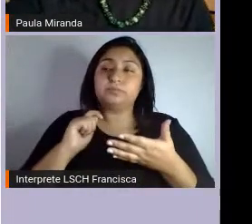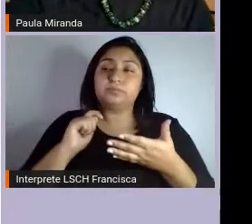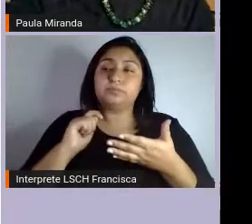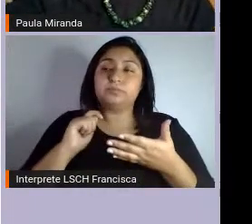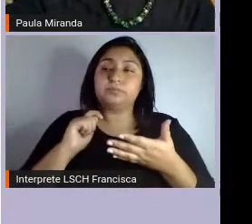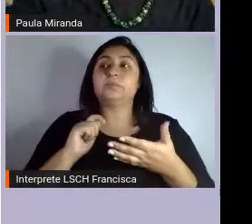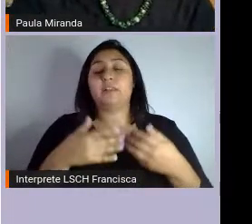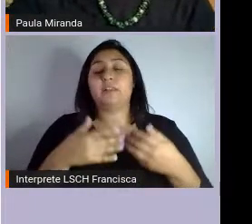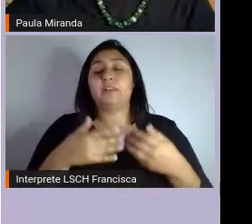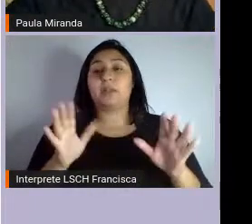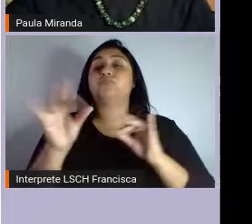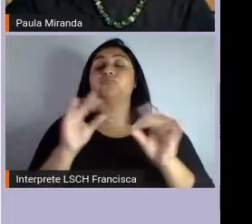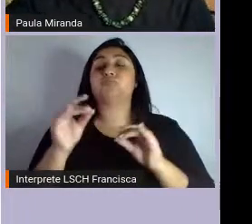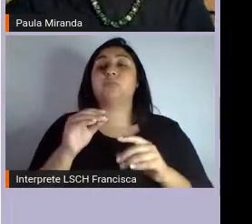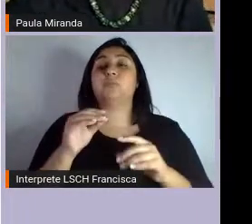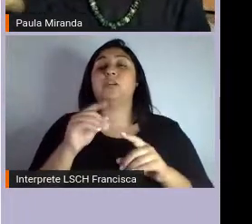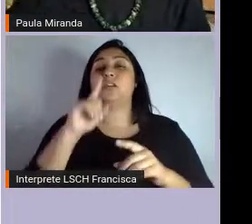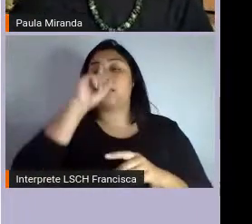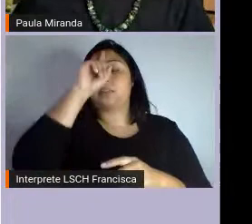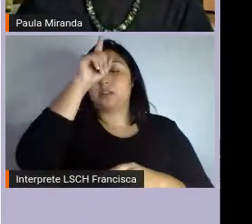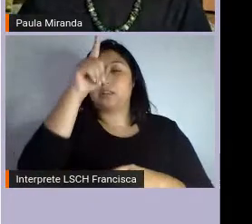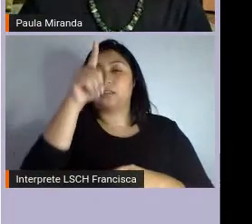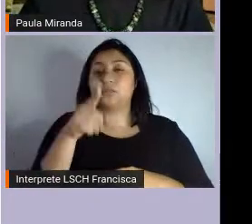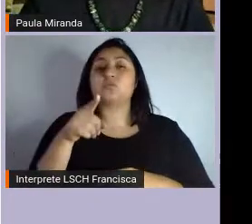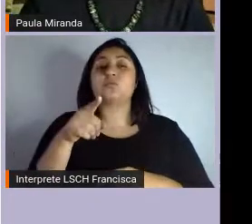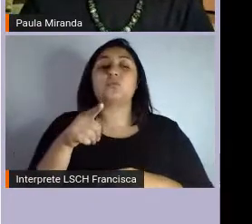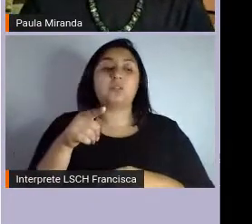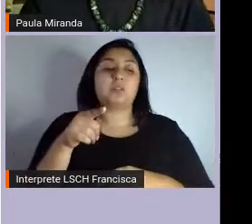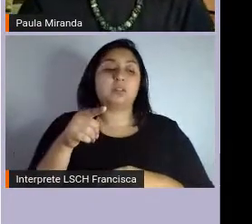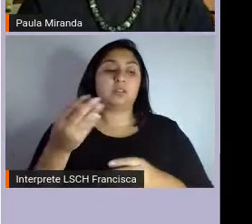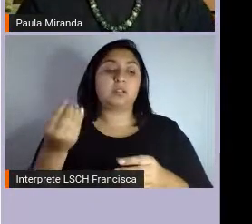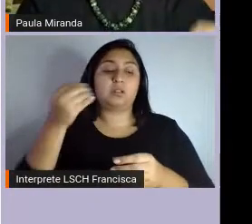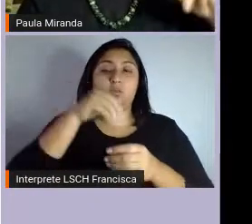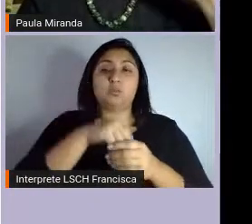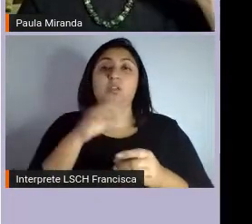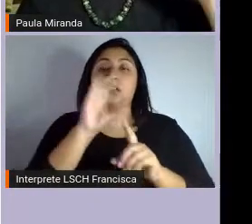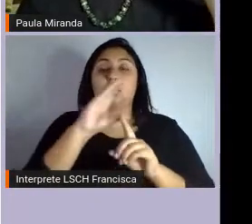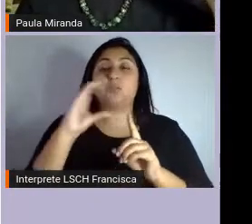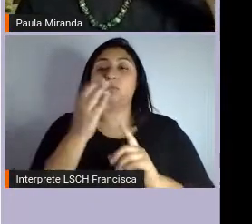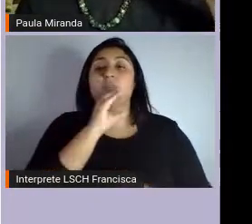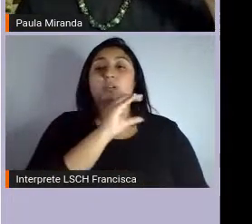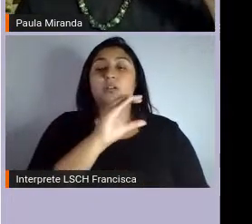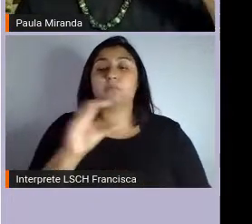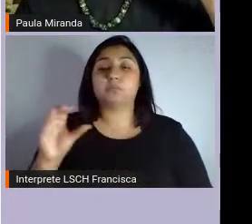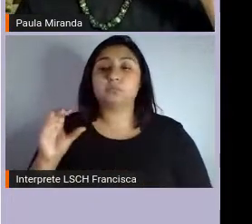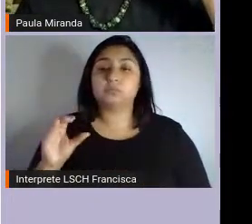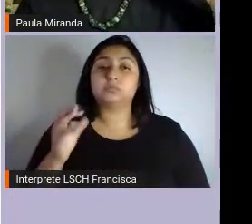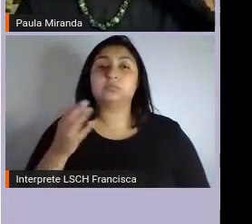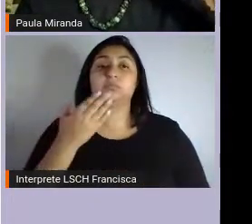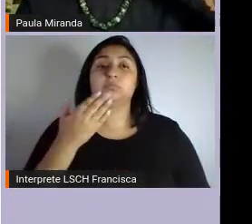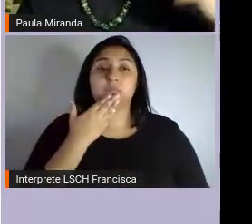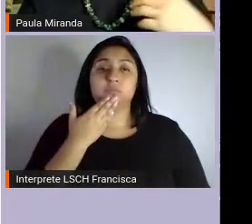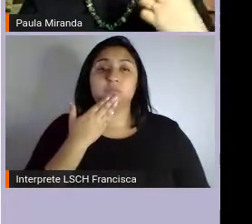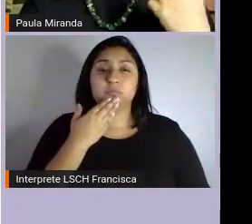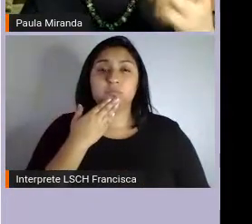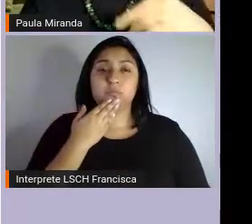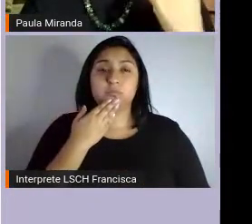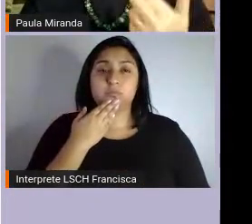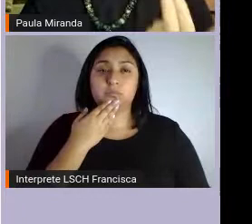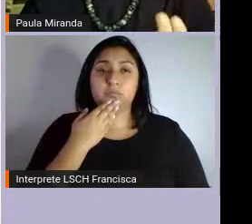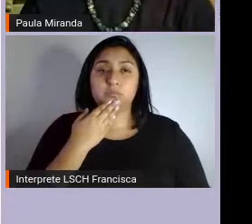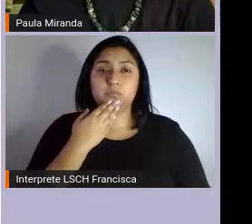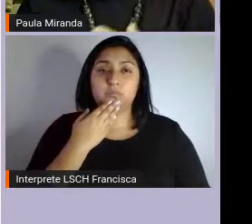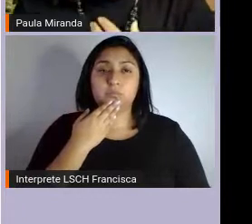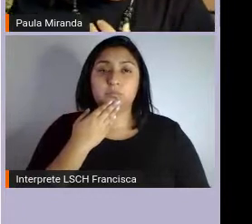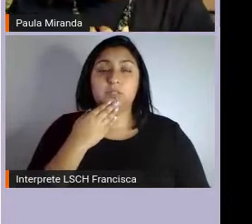que está inserta y muy bien inserta en la cultura campesina, sino que también tiene esta